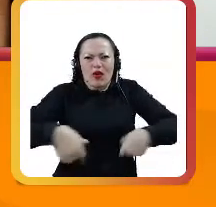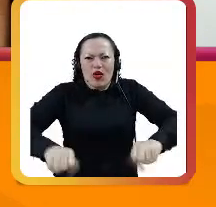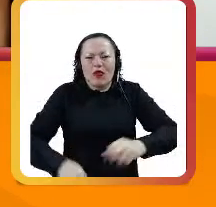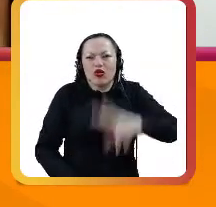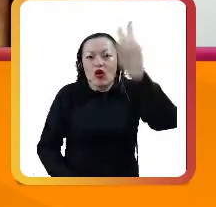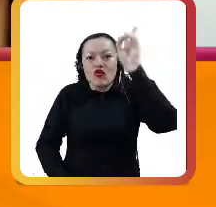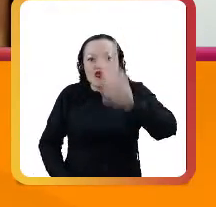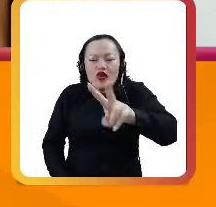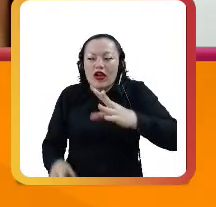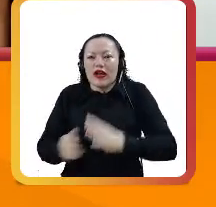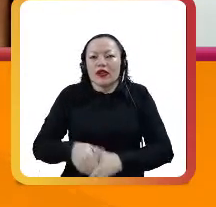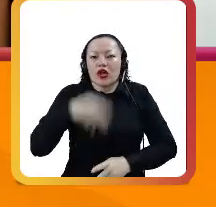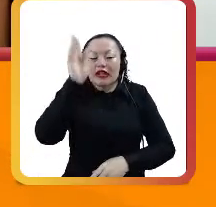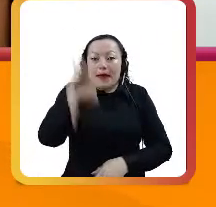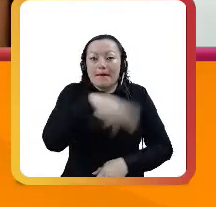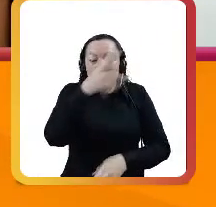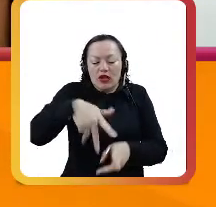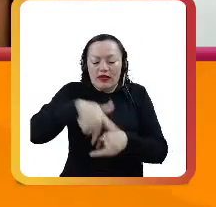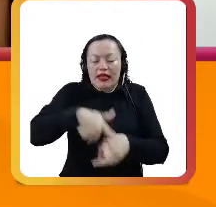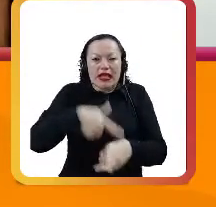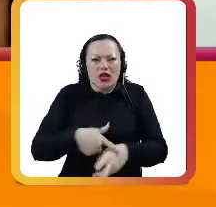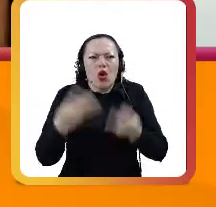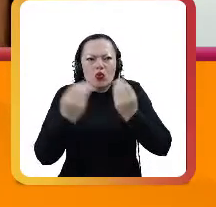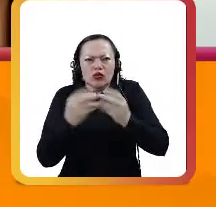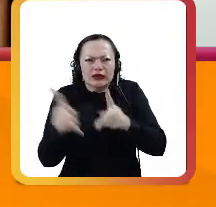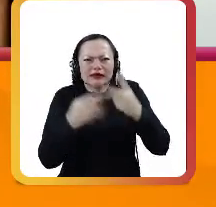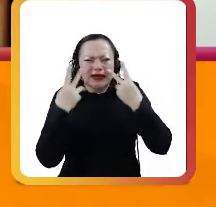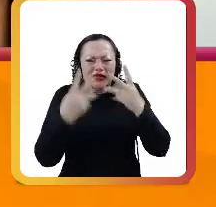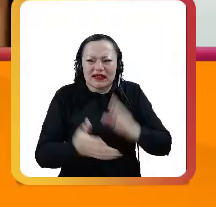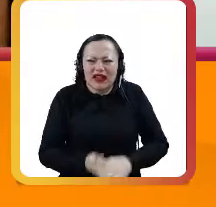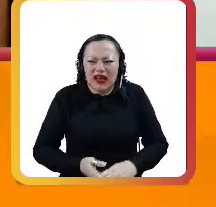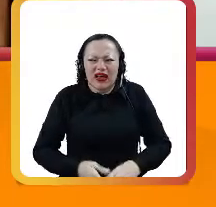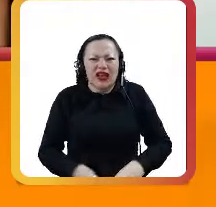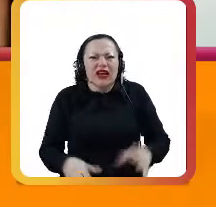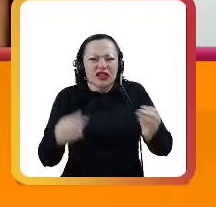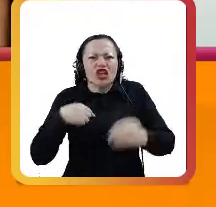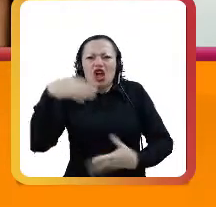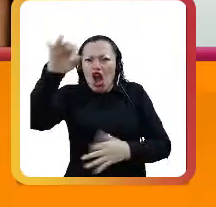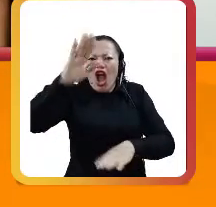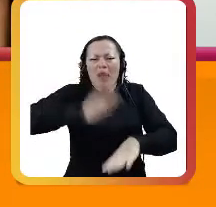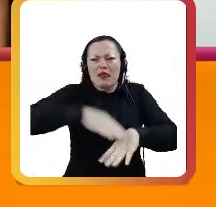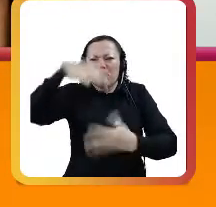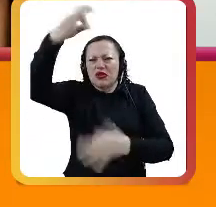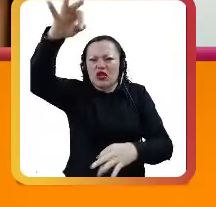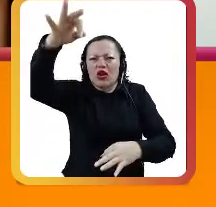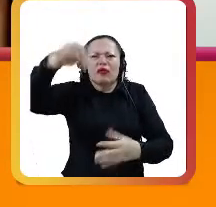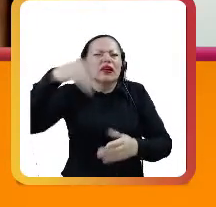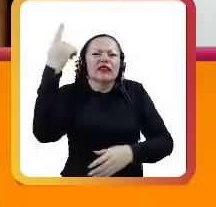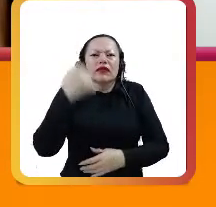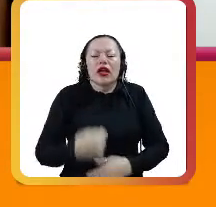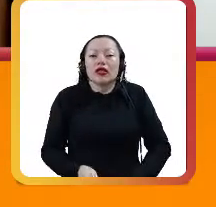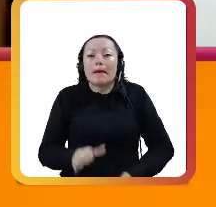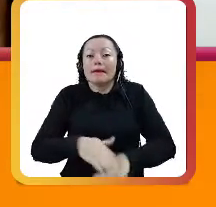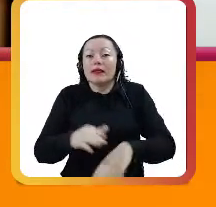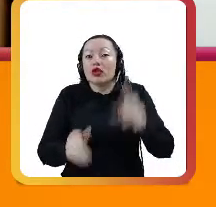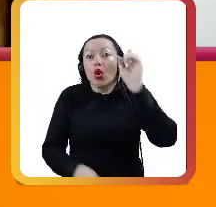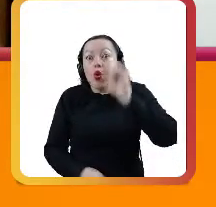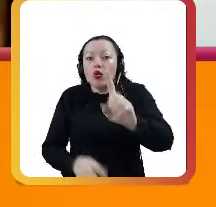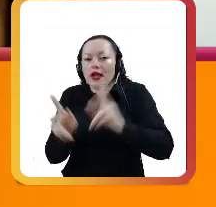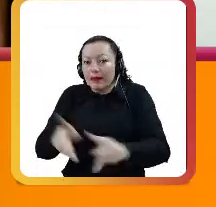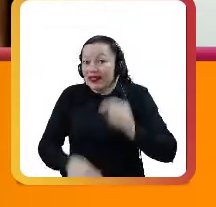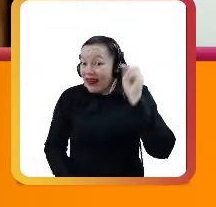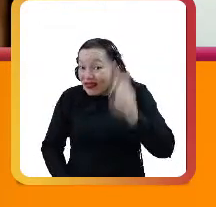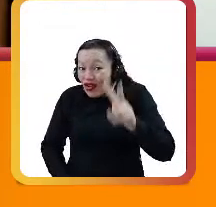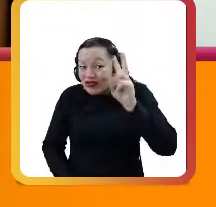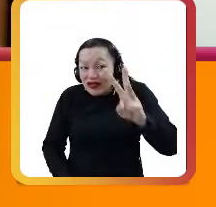sabiendas de que el parrillero está prohibido. Muchos se excusan, es que ya tenemos permiso, pero el permiso es para uno solo. Si